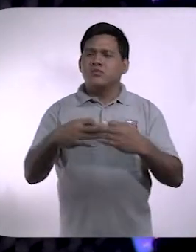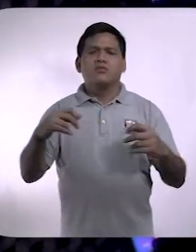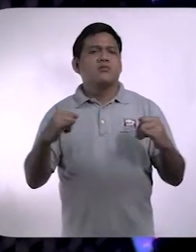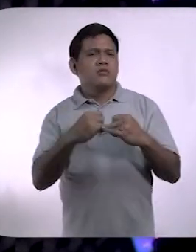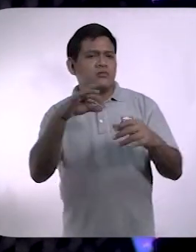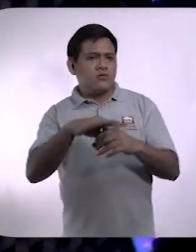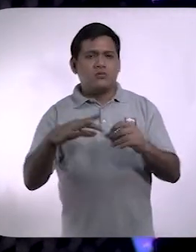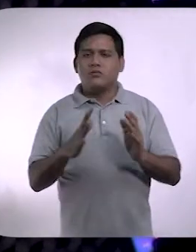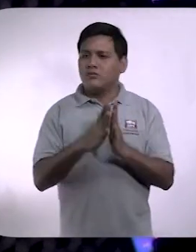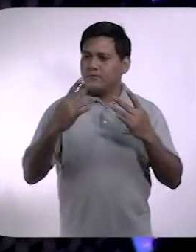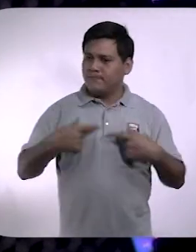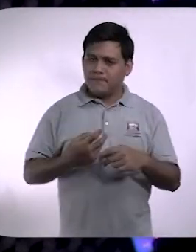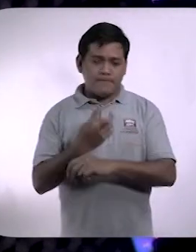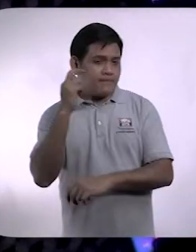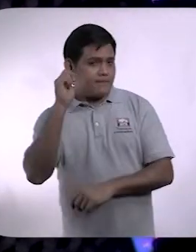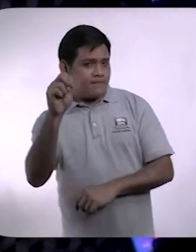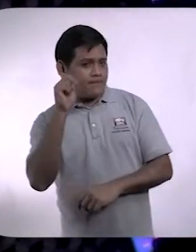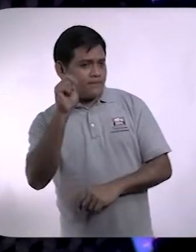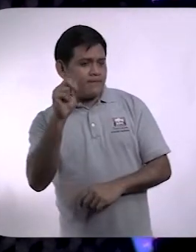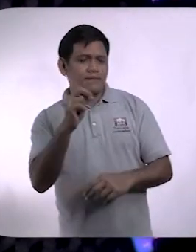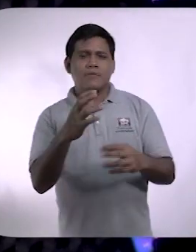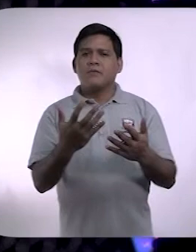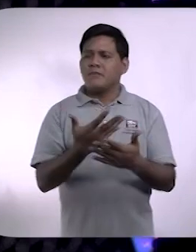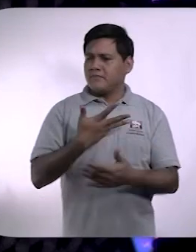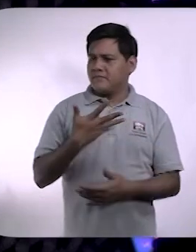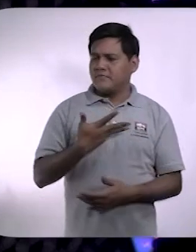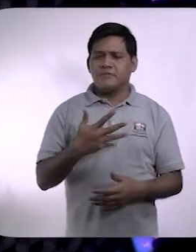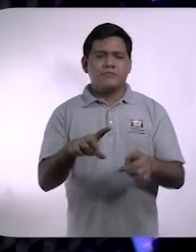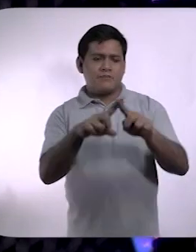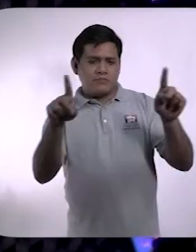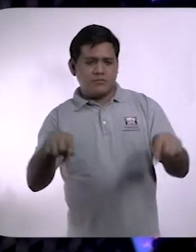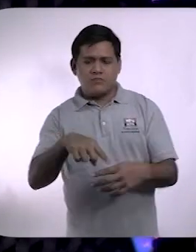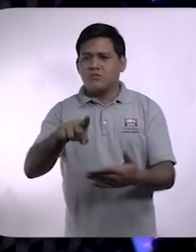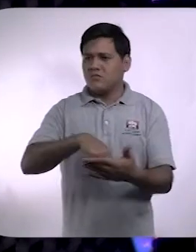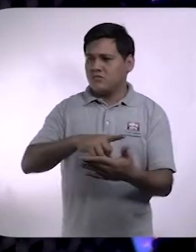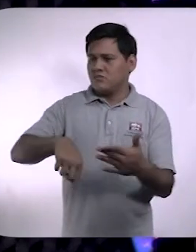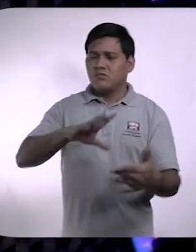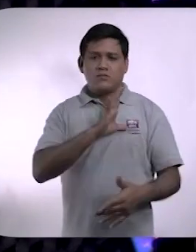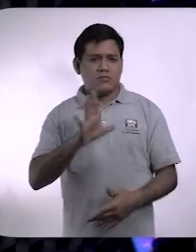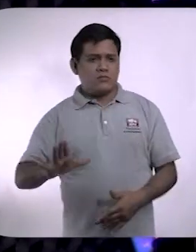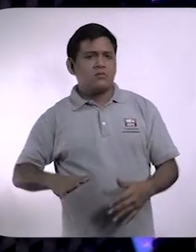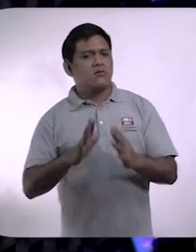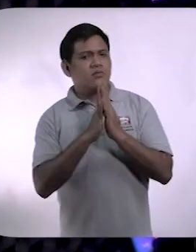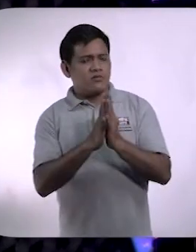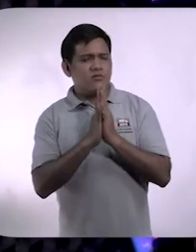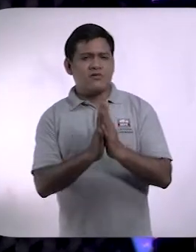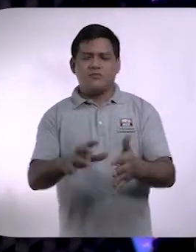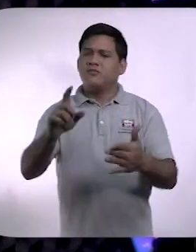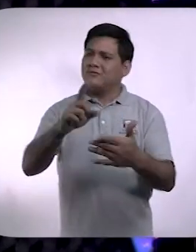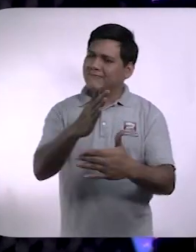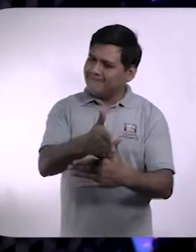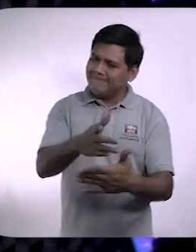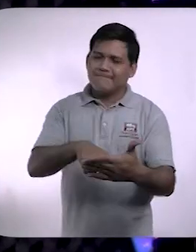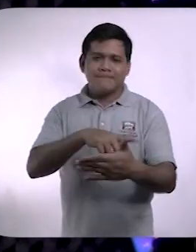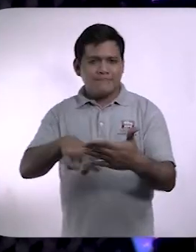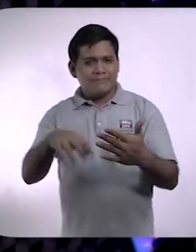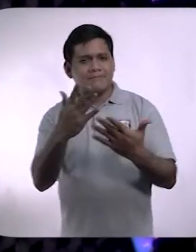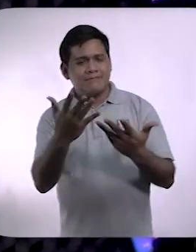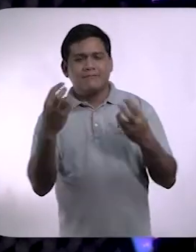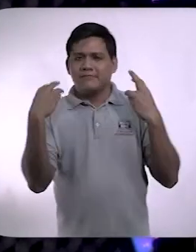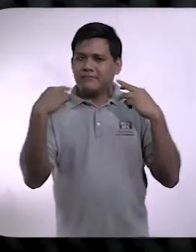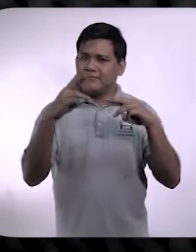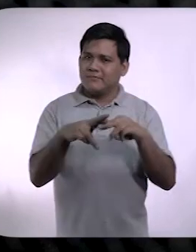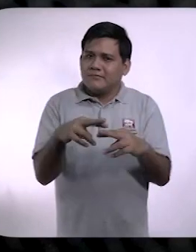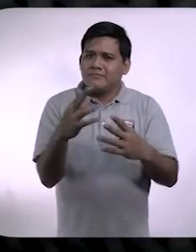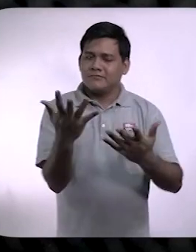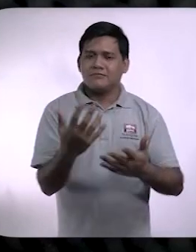y de Participación Ciudadana para poder obtener una boleta de calidad. Por favor, vamos a votar este 2 de junio. Maestro,